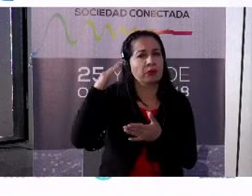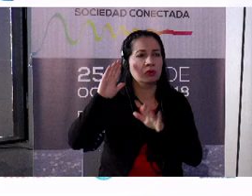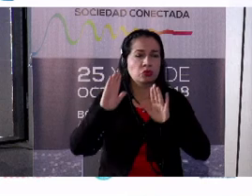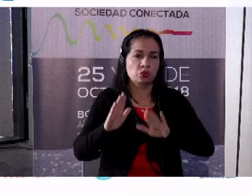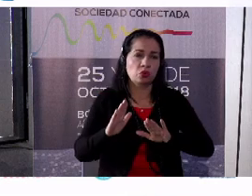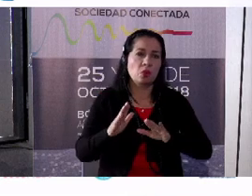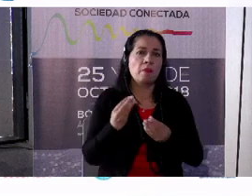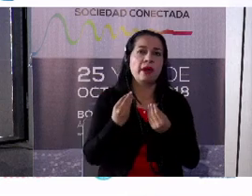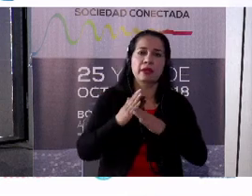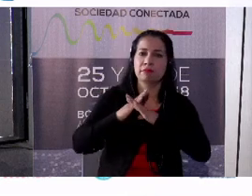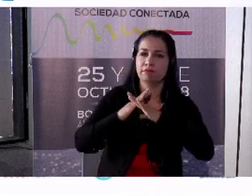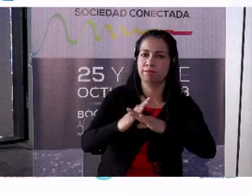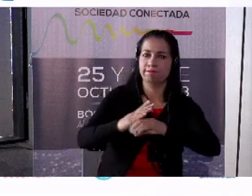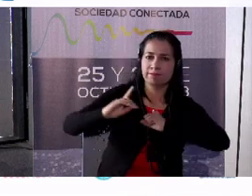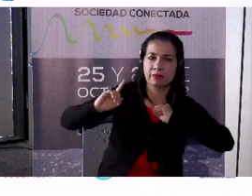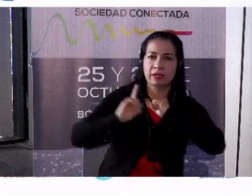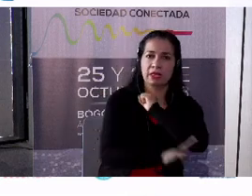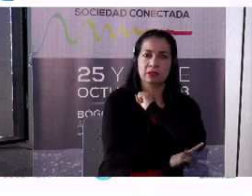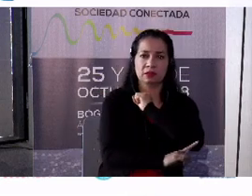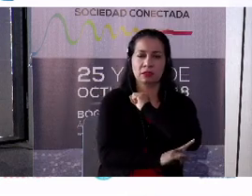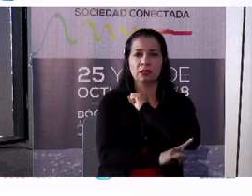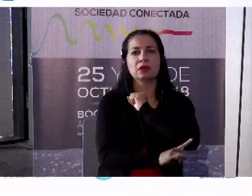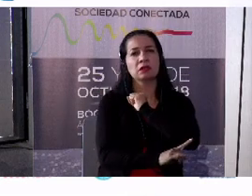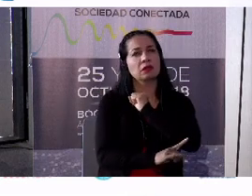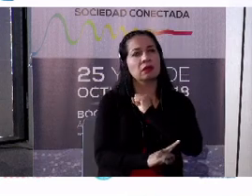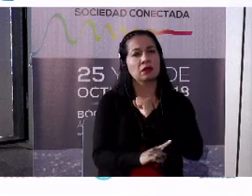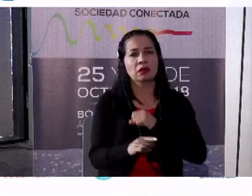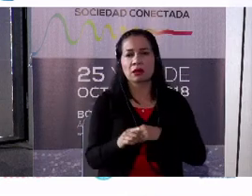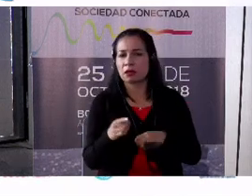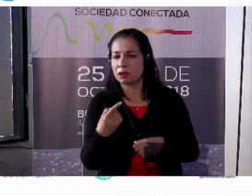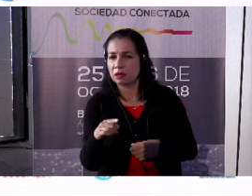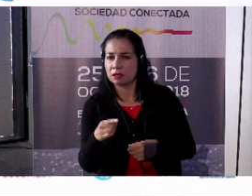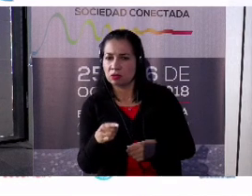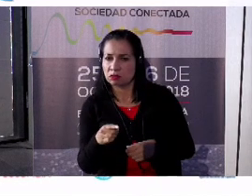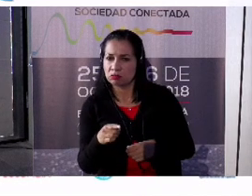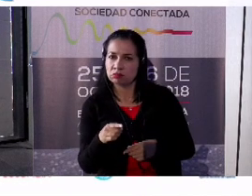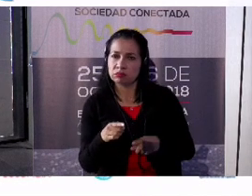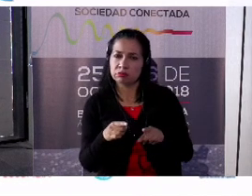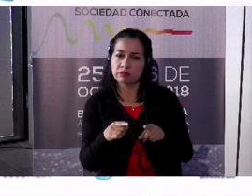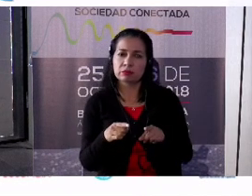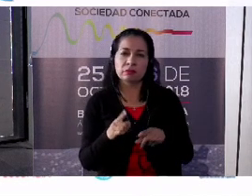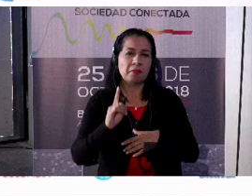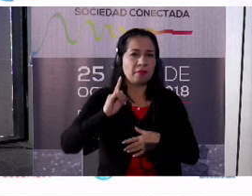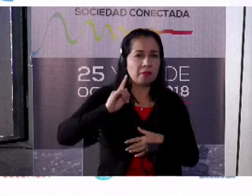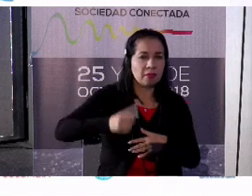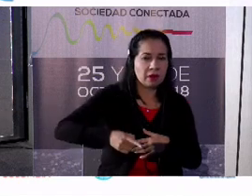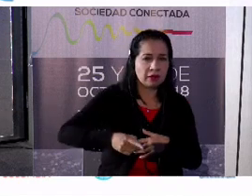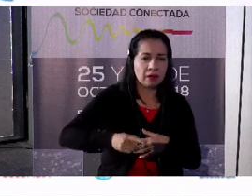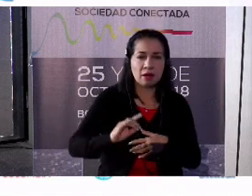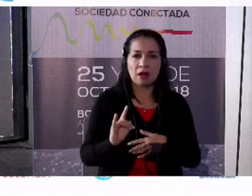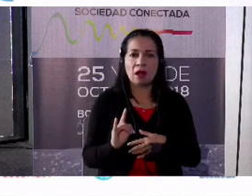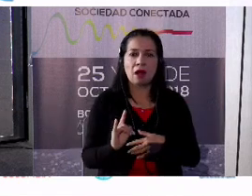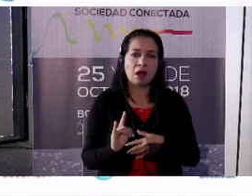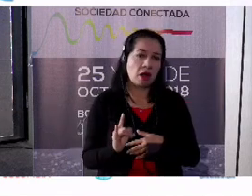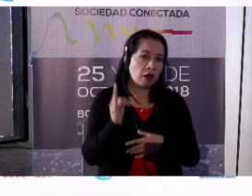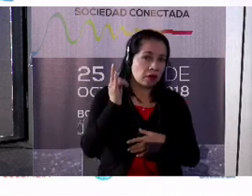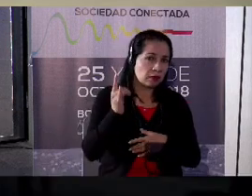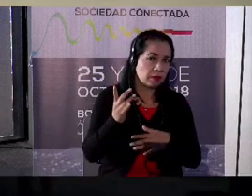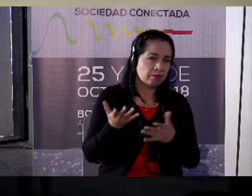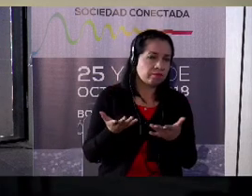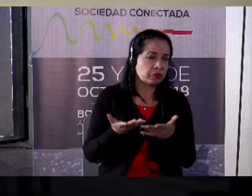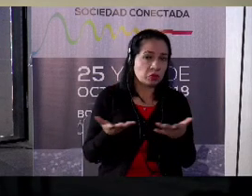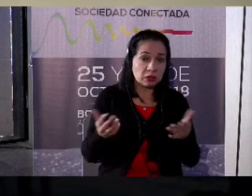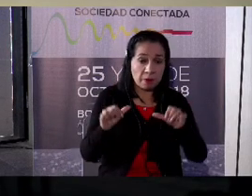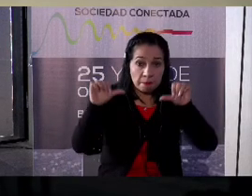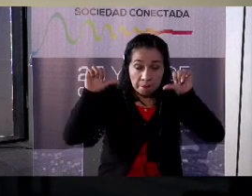sanciones que se les aplicaron pero algo que tenía una oren mala Ahora